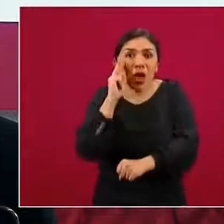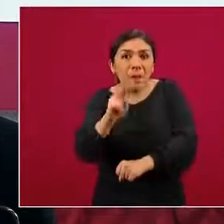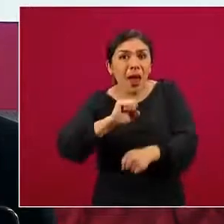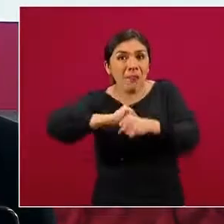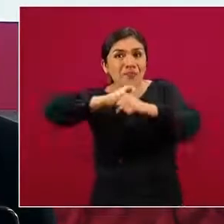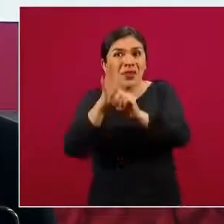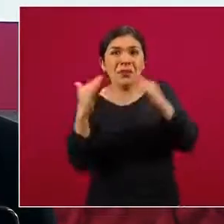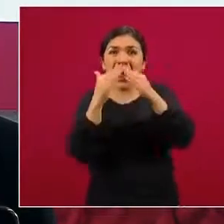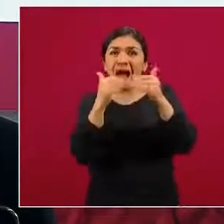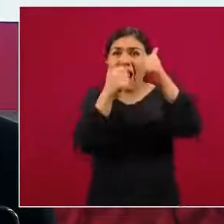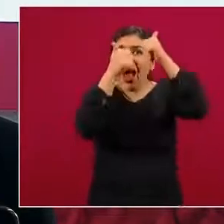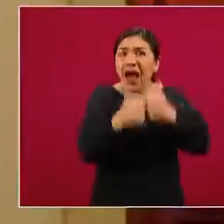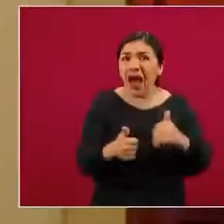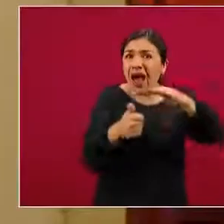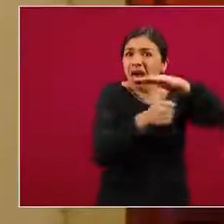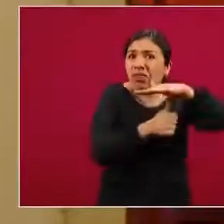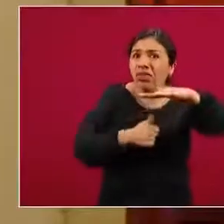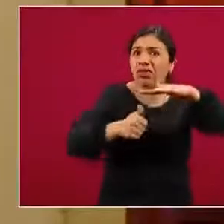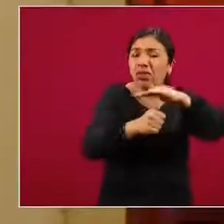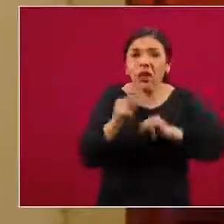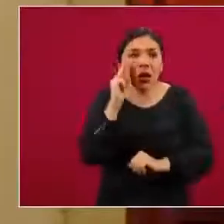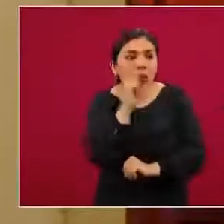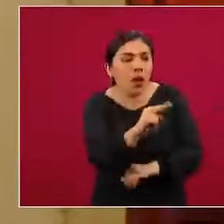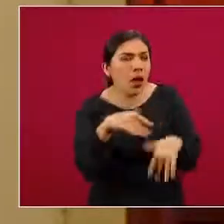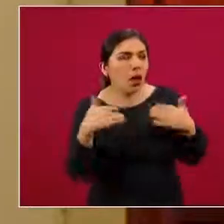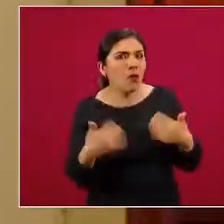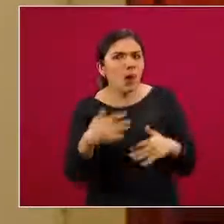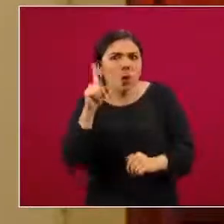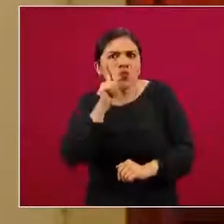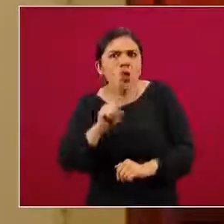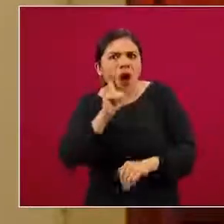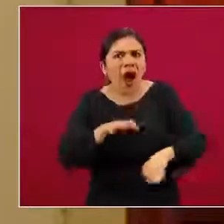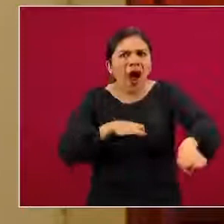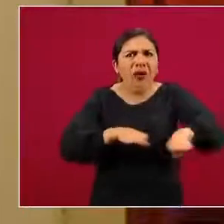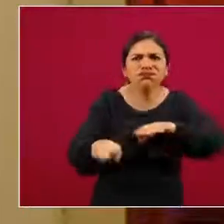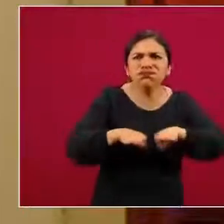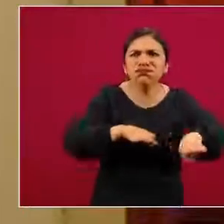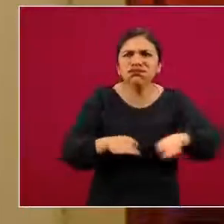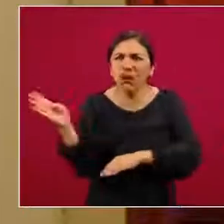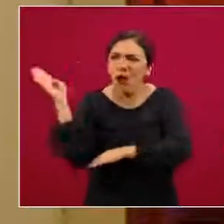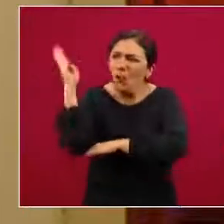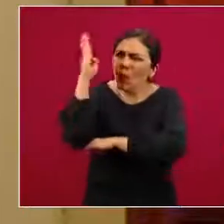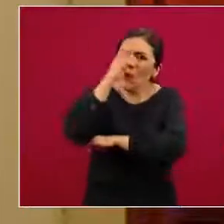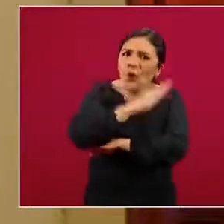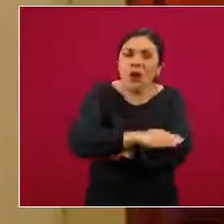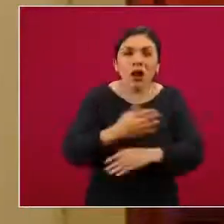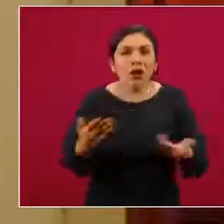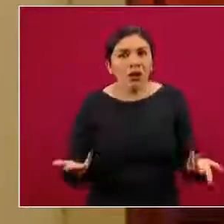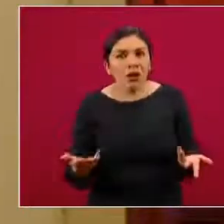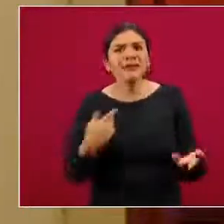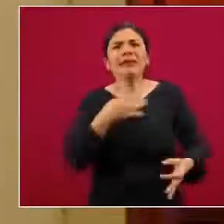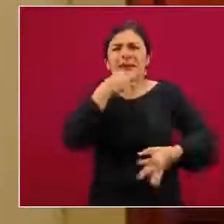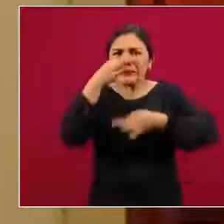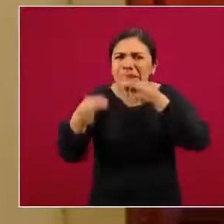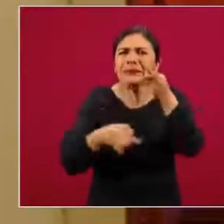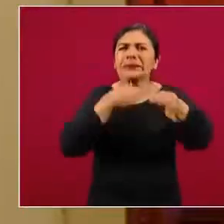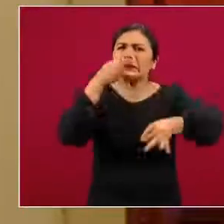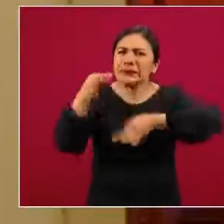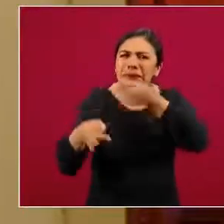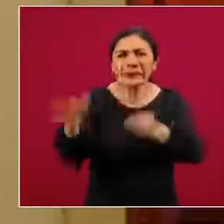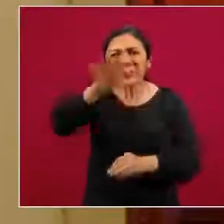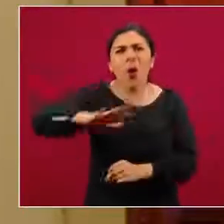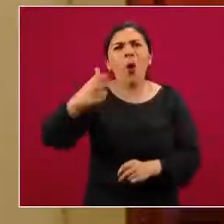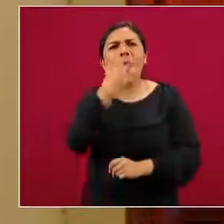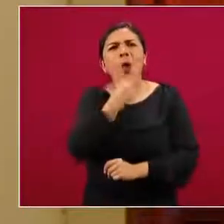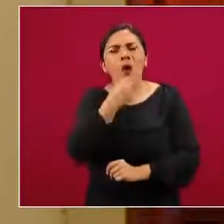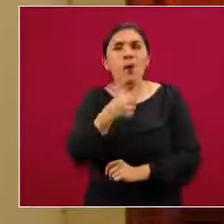pandemia, en que nos hemos tenido que quedar en casa. Y aunque aunque hemos hecho un llamado muy importante a los